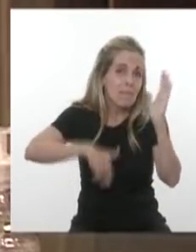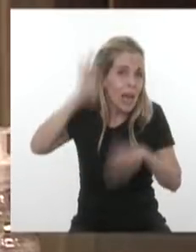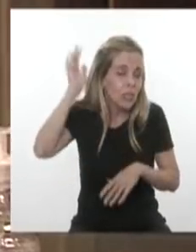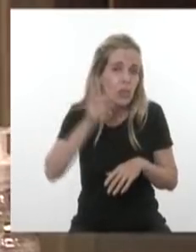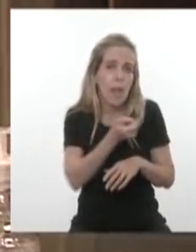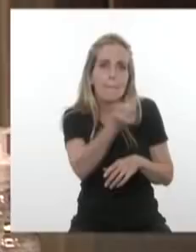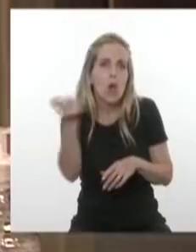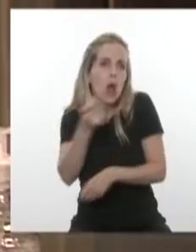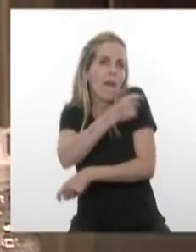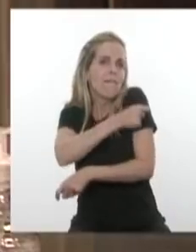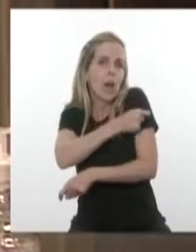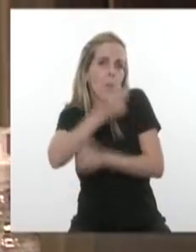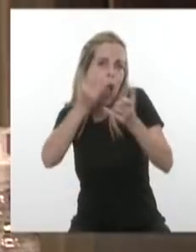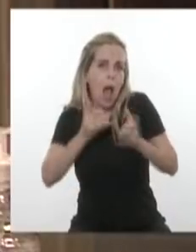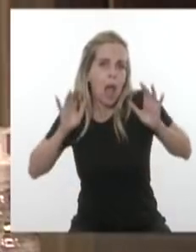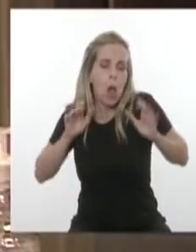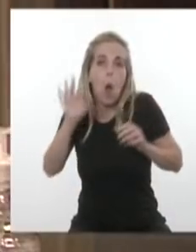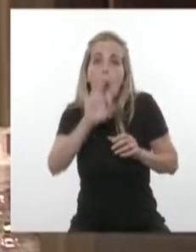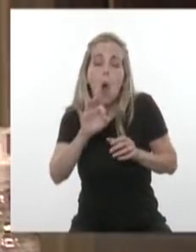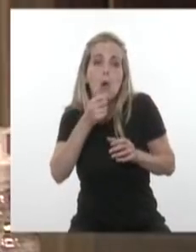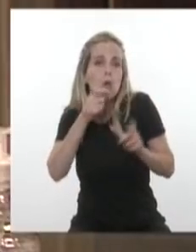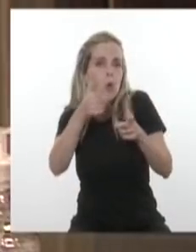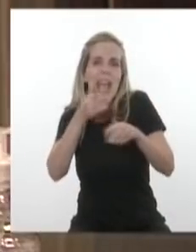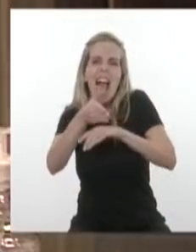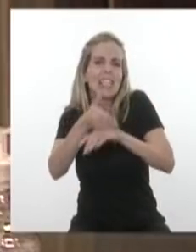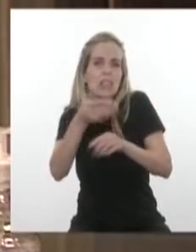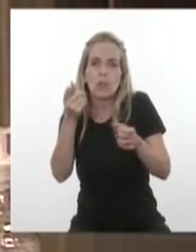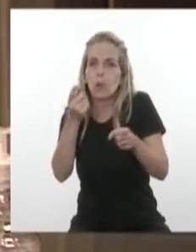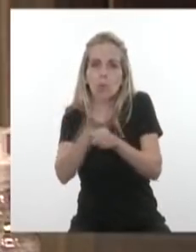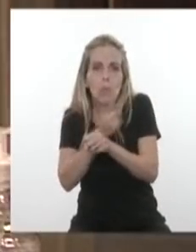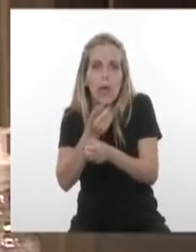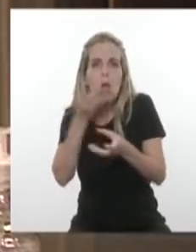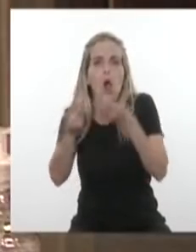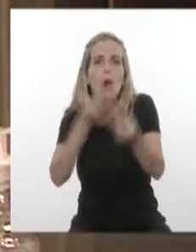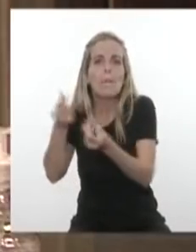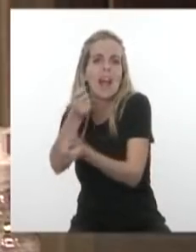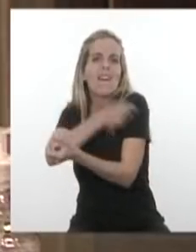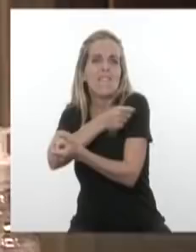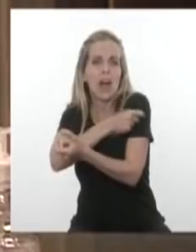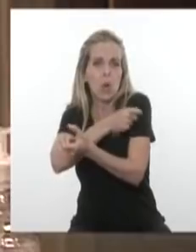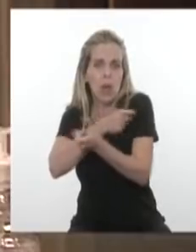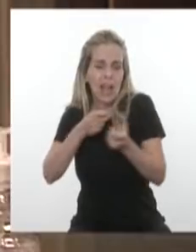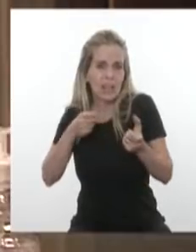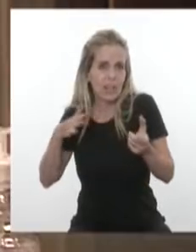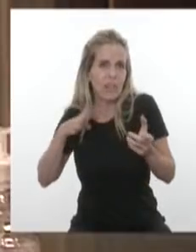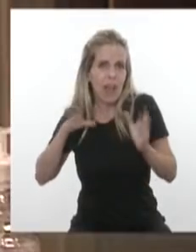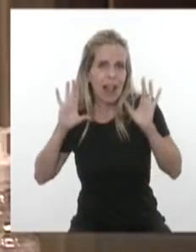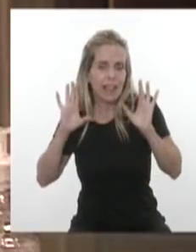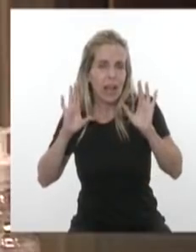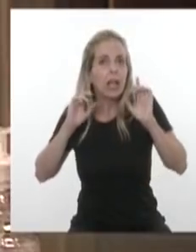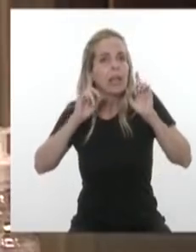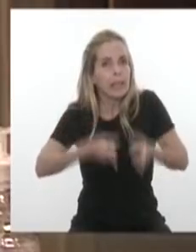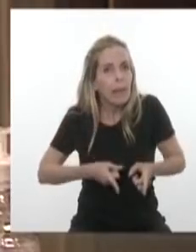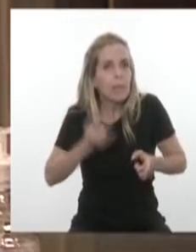vacunas o sin ningún acceso a ellas además hay un retraso global en la entrega de